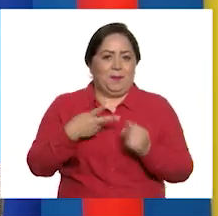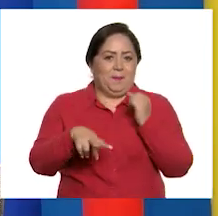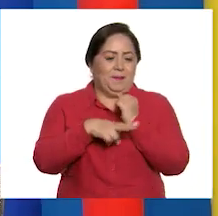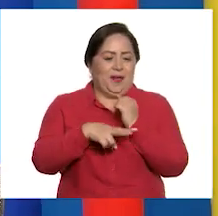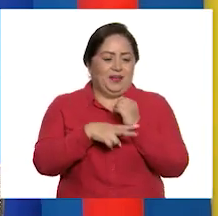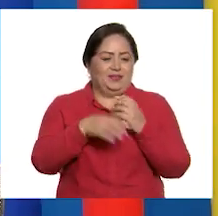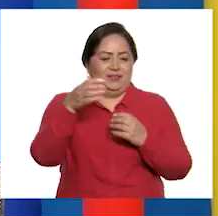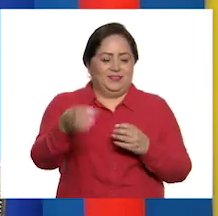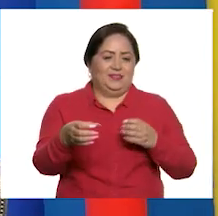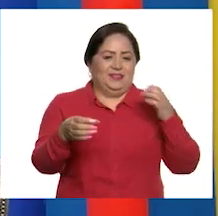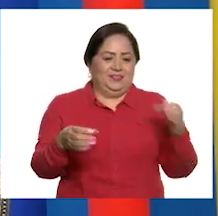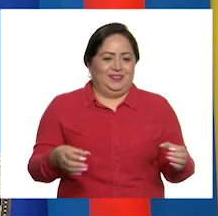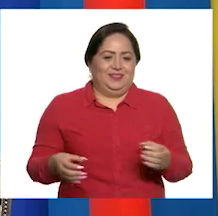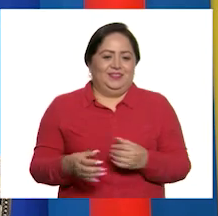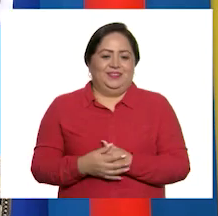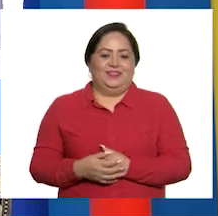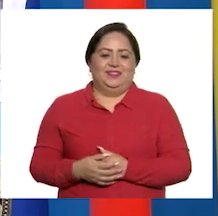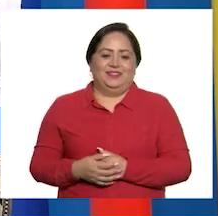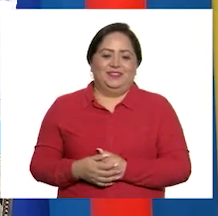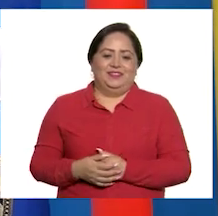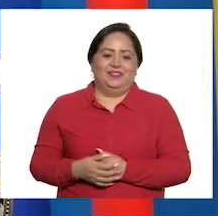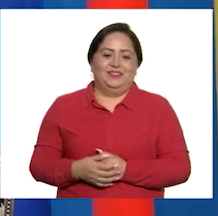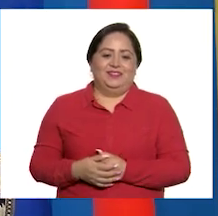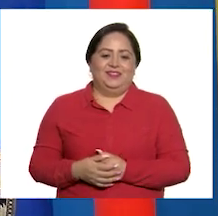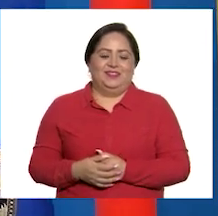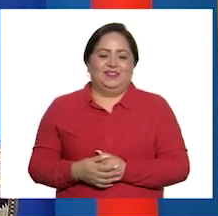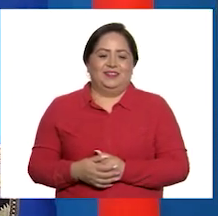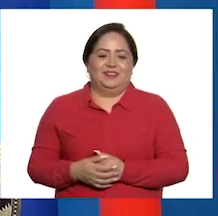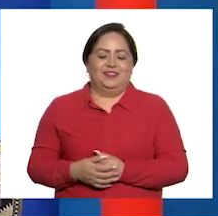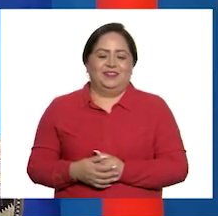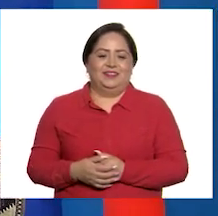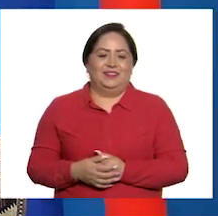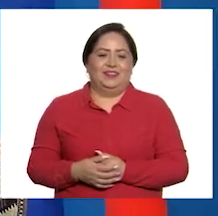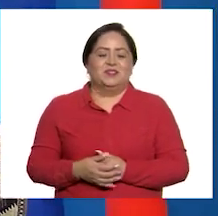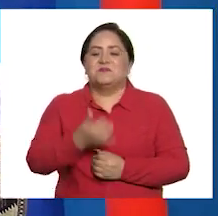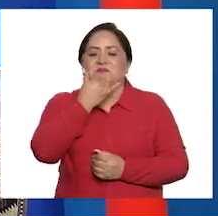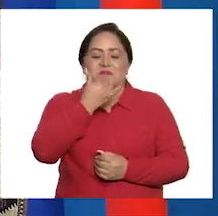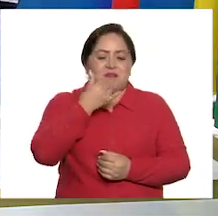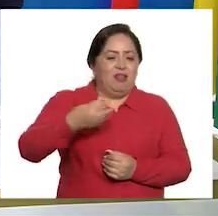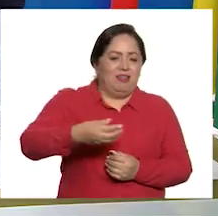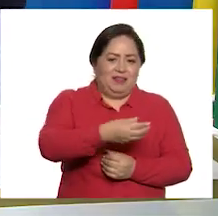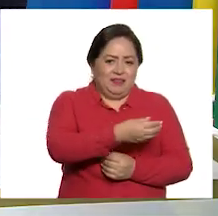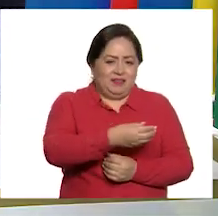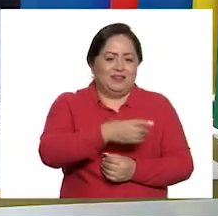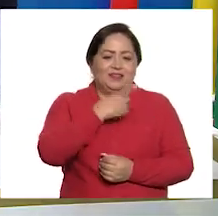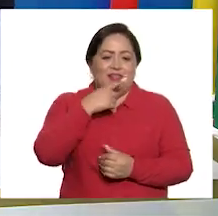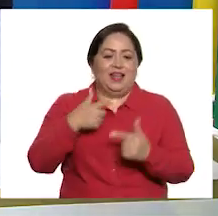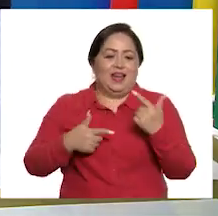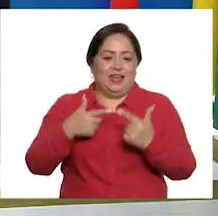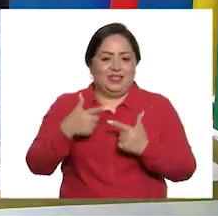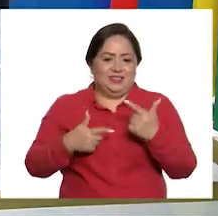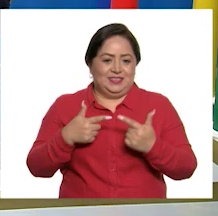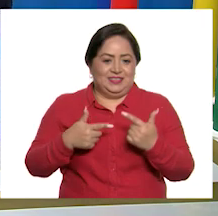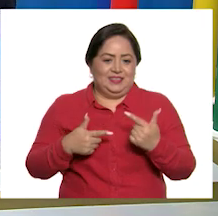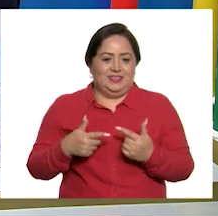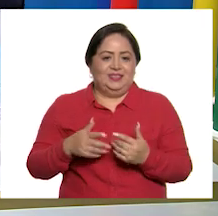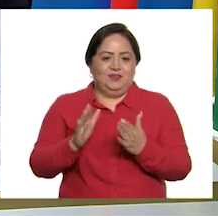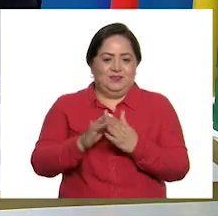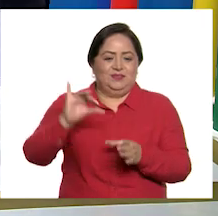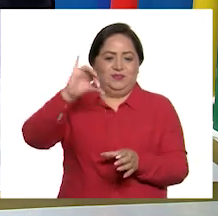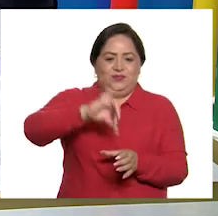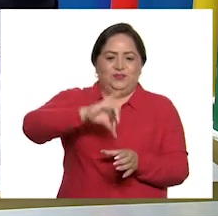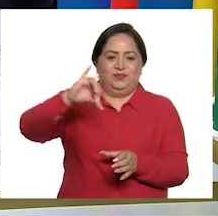preparado. Ah, ya vi, con permiso, maestro. perdónale. No, fácil, ya en su vi, casa. Maestro, ¿me ayudas y con lechita? ¿Me ayudas a servir, por